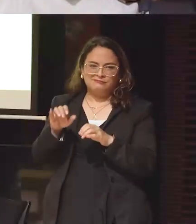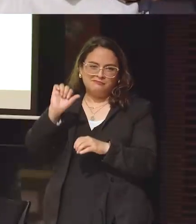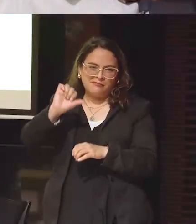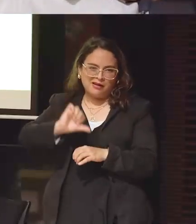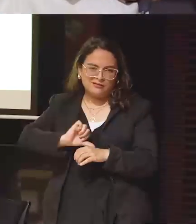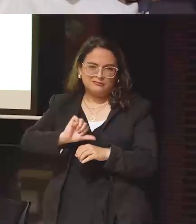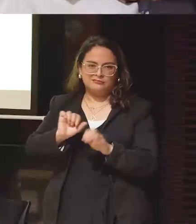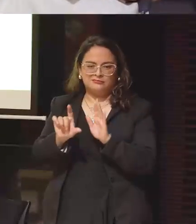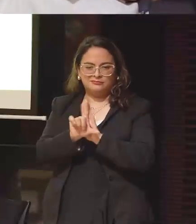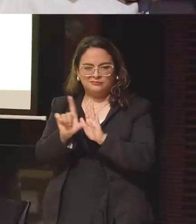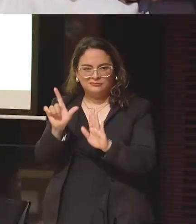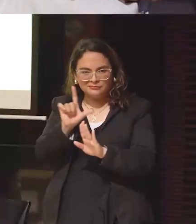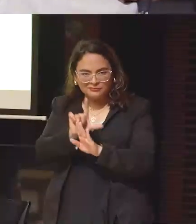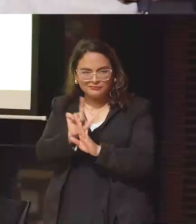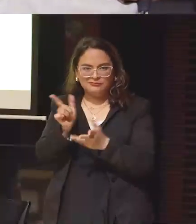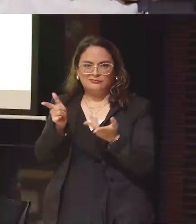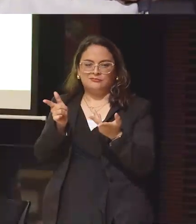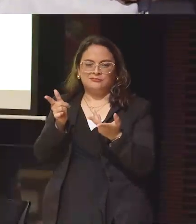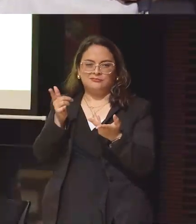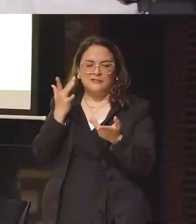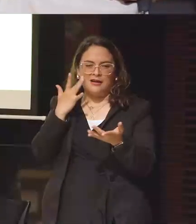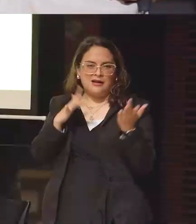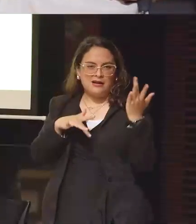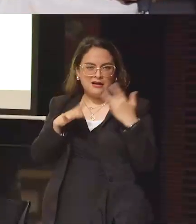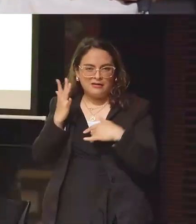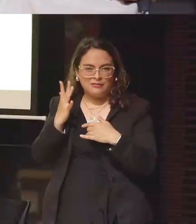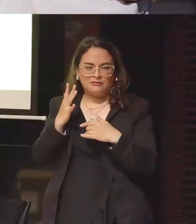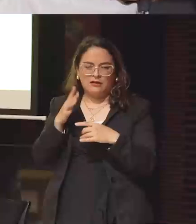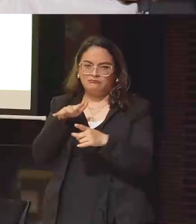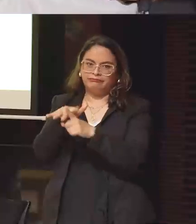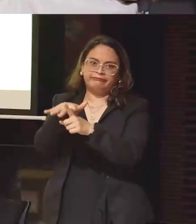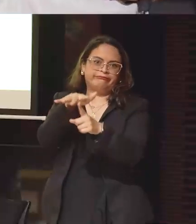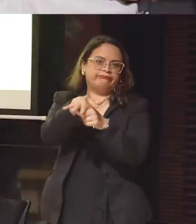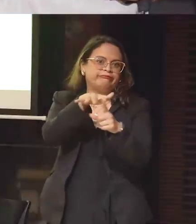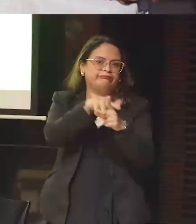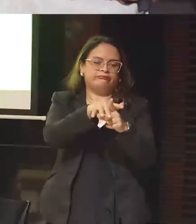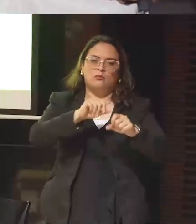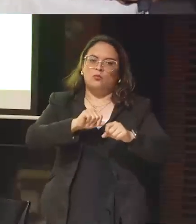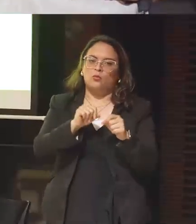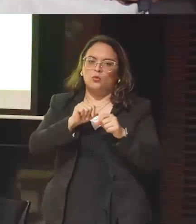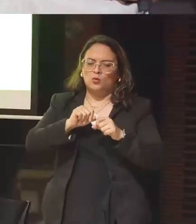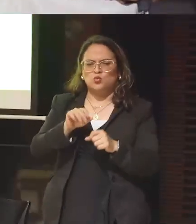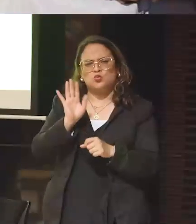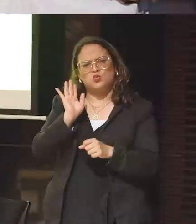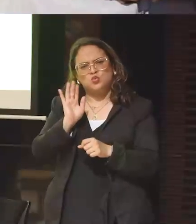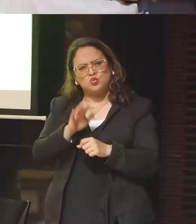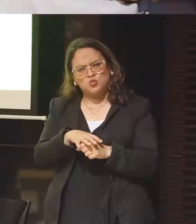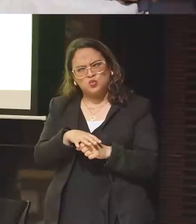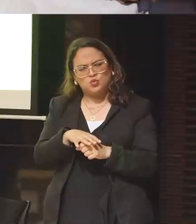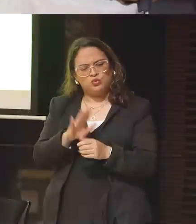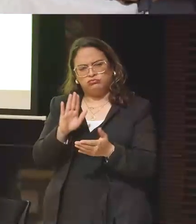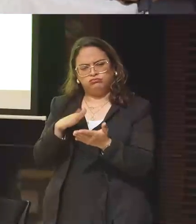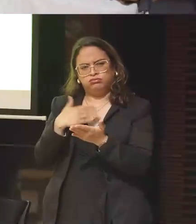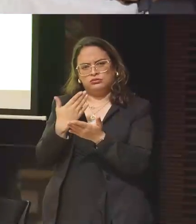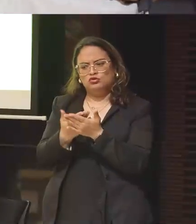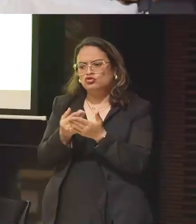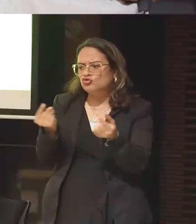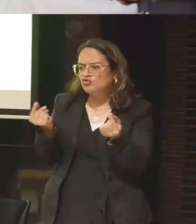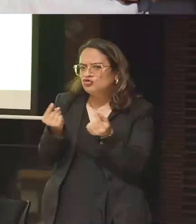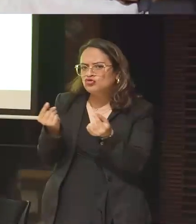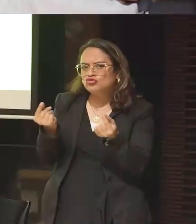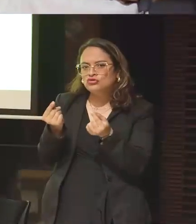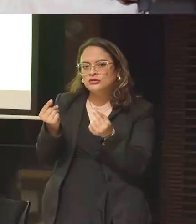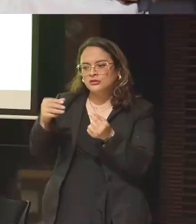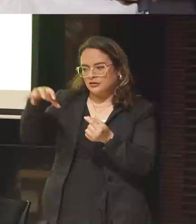conductas contrarias a la sana convivencia, que empiezan a azotar a Bogotá, que llaman mucho la atención porque pues es que cómo pasa esto a 3 cuadras de la Presidencia de